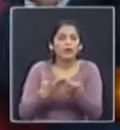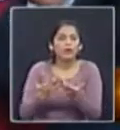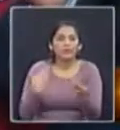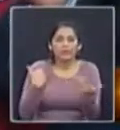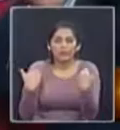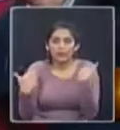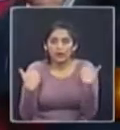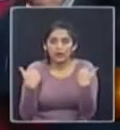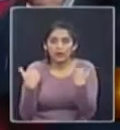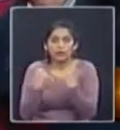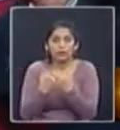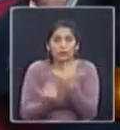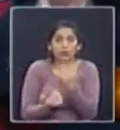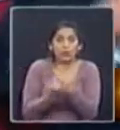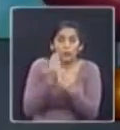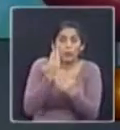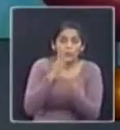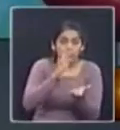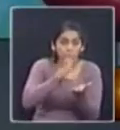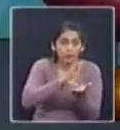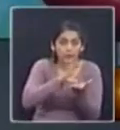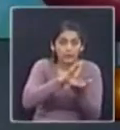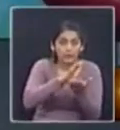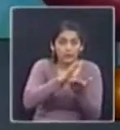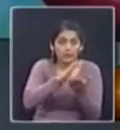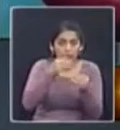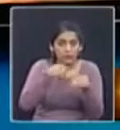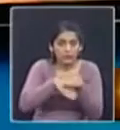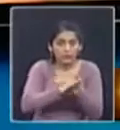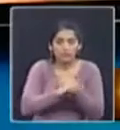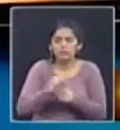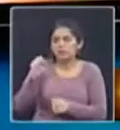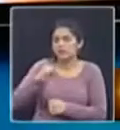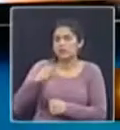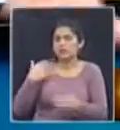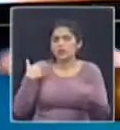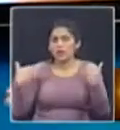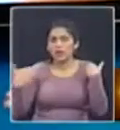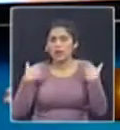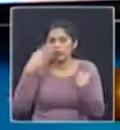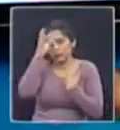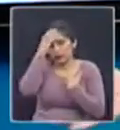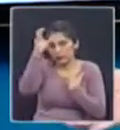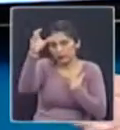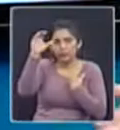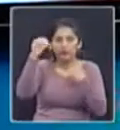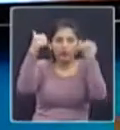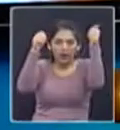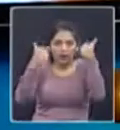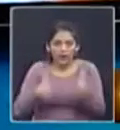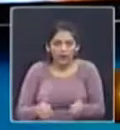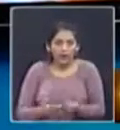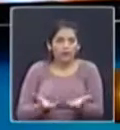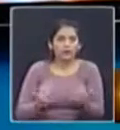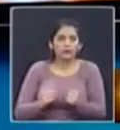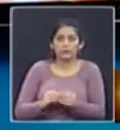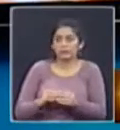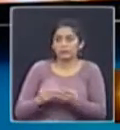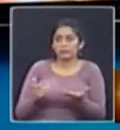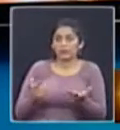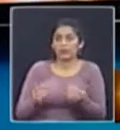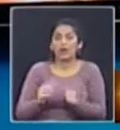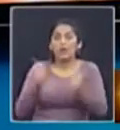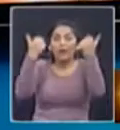el centro se ubica al otro sí tenemos teatro tenemos cultura arte y fal que el rival del arte al aire libre que lo pueden